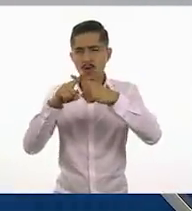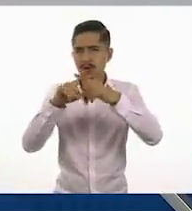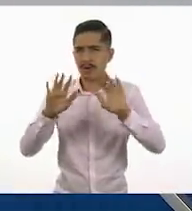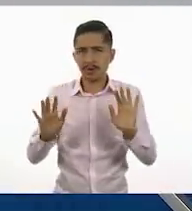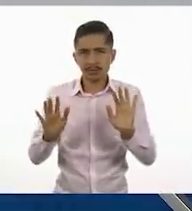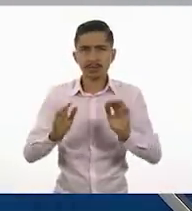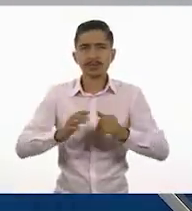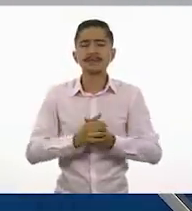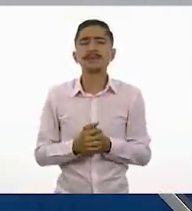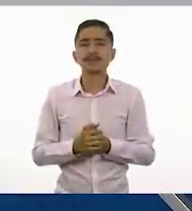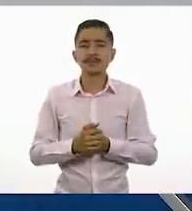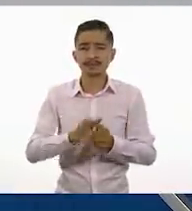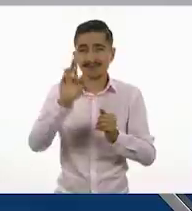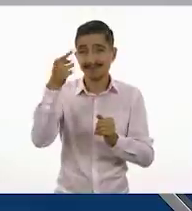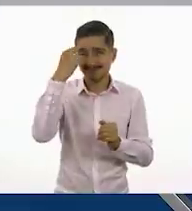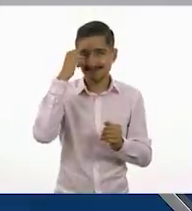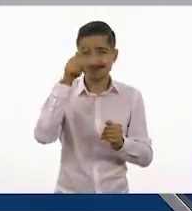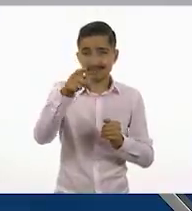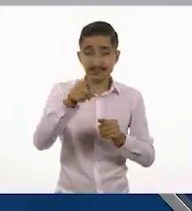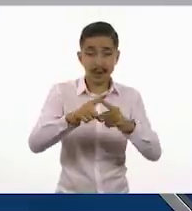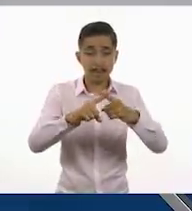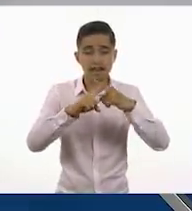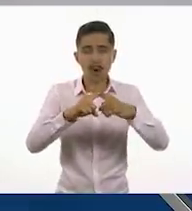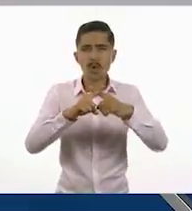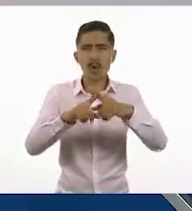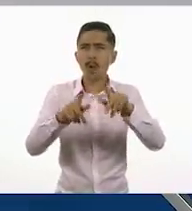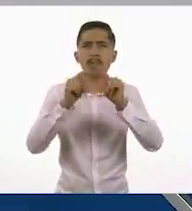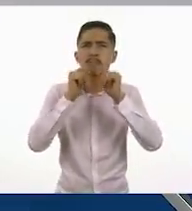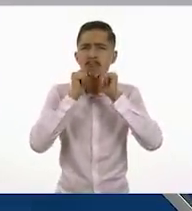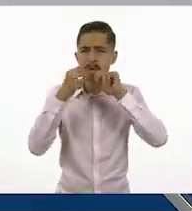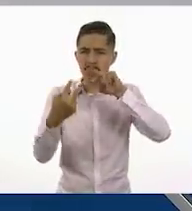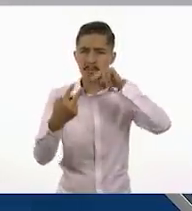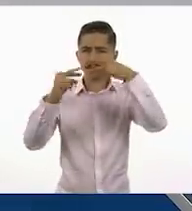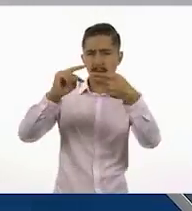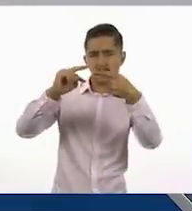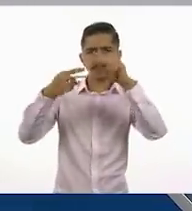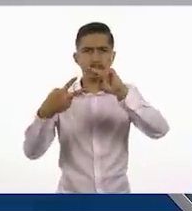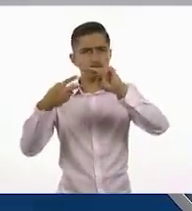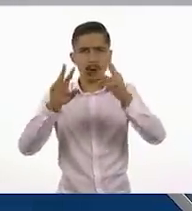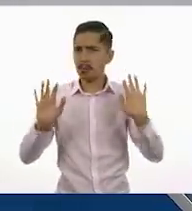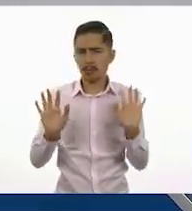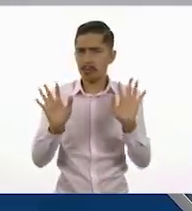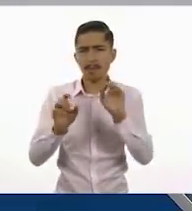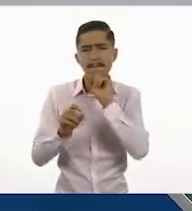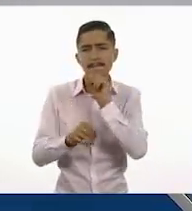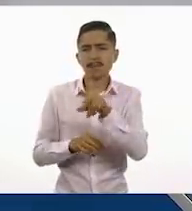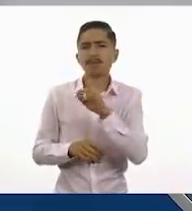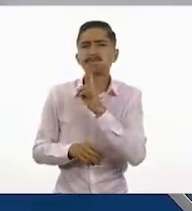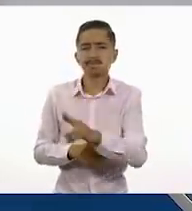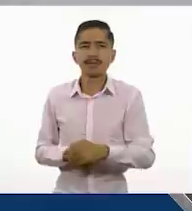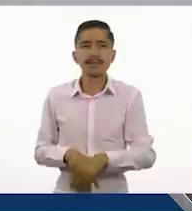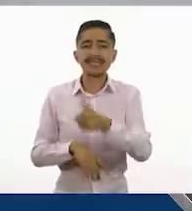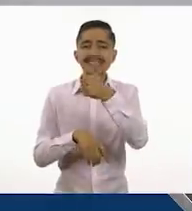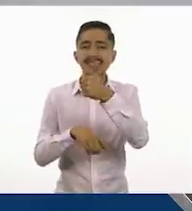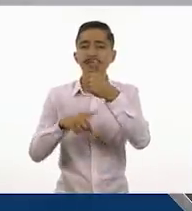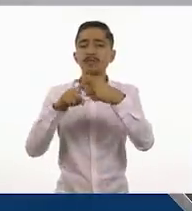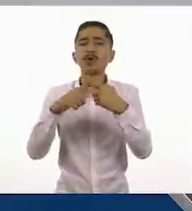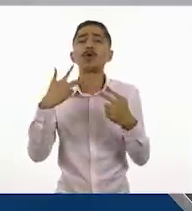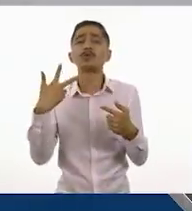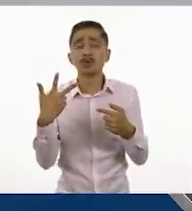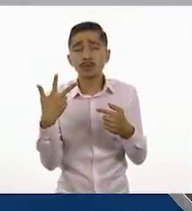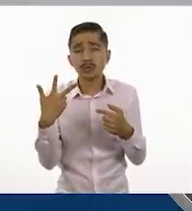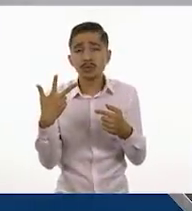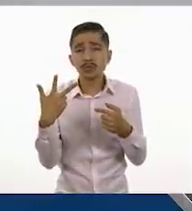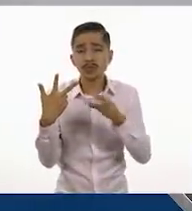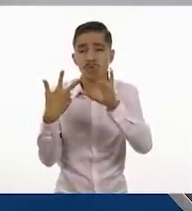Recuerden que en la multiplicación no importa el orden de los factores, nos va a dar el mismo resultado. Entonces, 6 por 8, 6